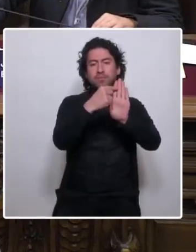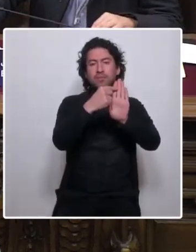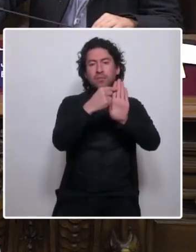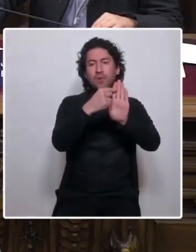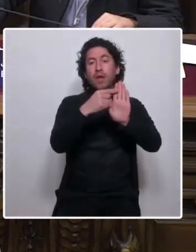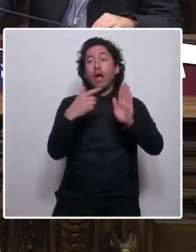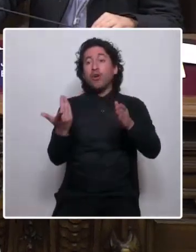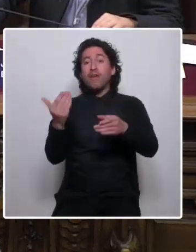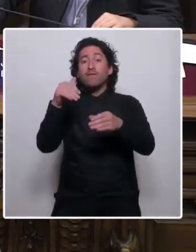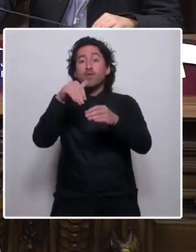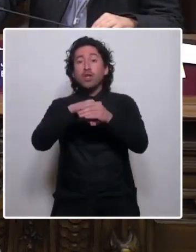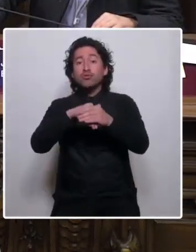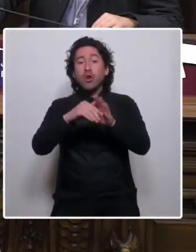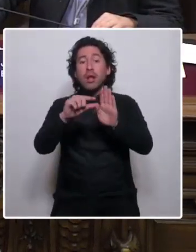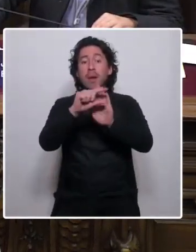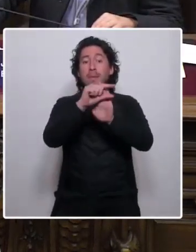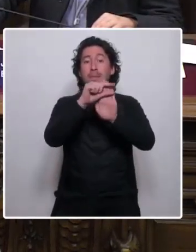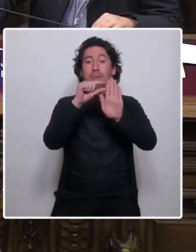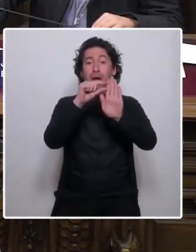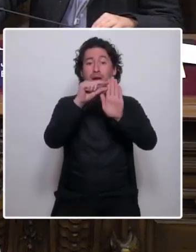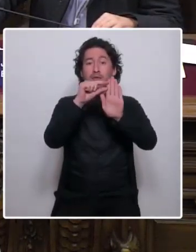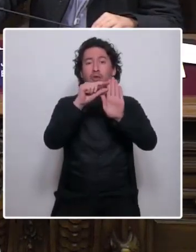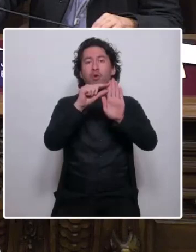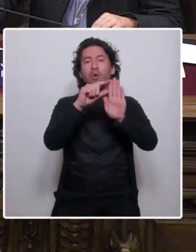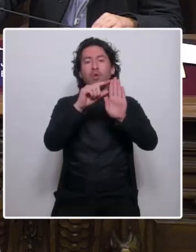adición de ese párrafo final.